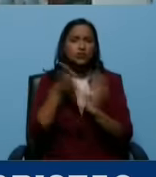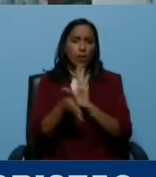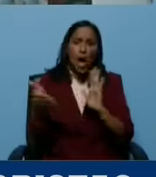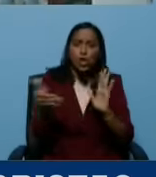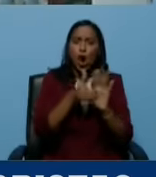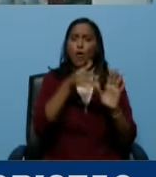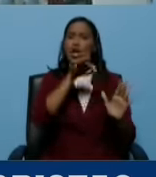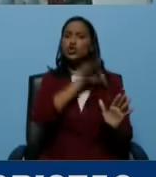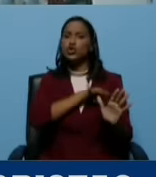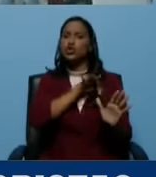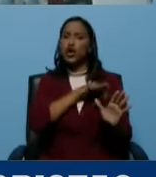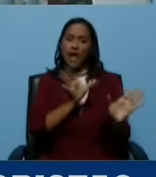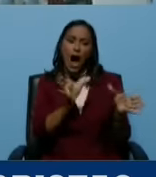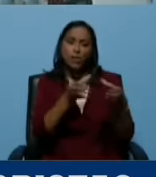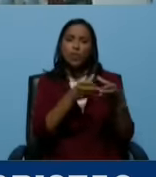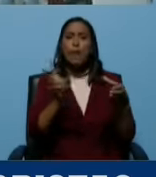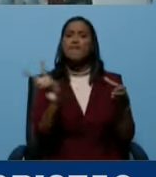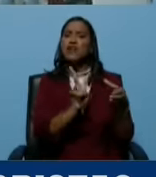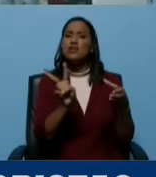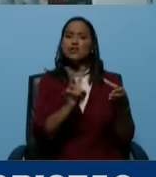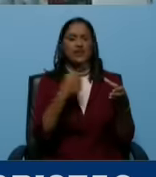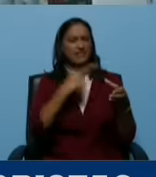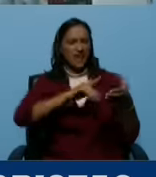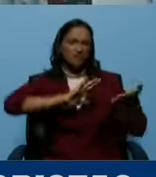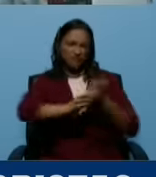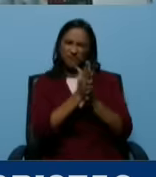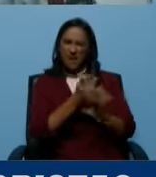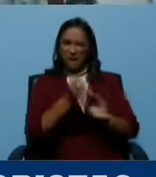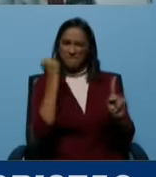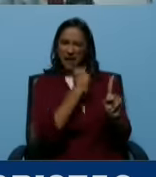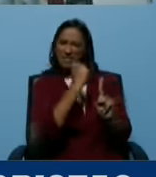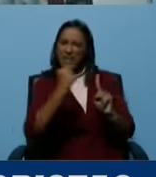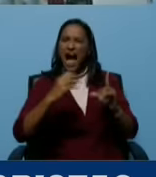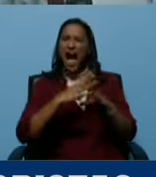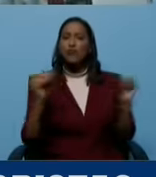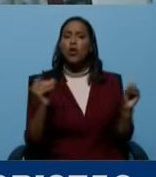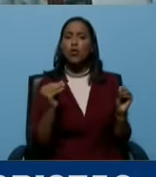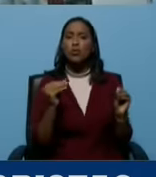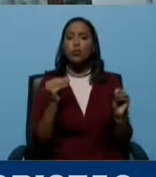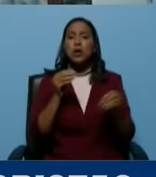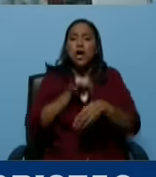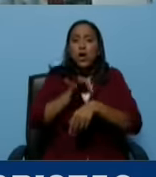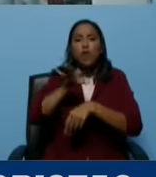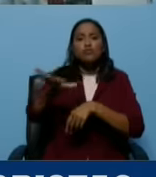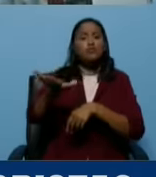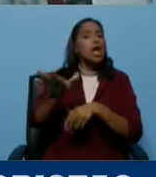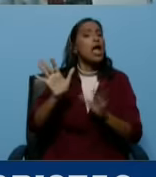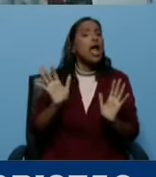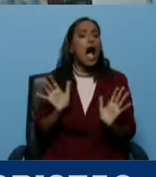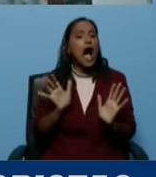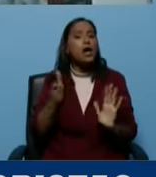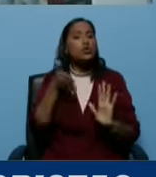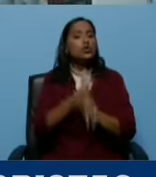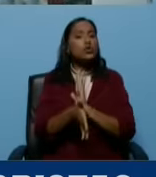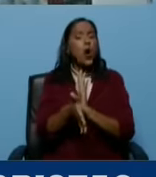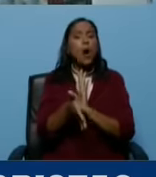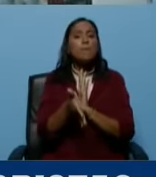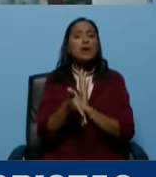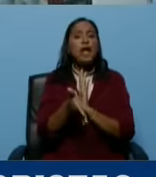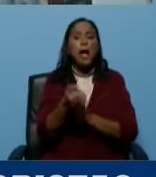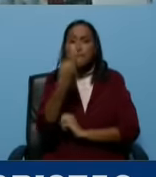sociedad venezolana que llaman a exterminar y matar y les dejan todas las cuentas totalmente impunes